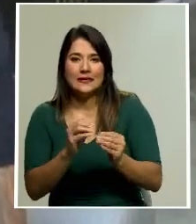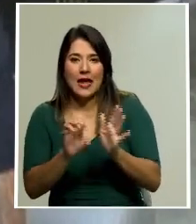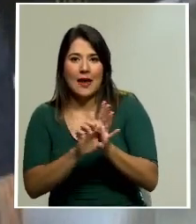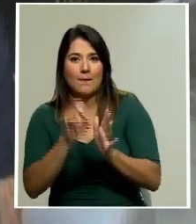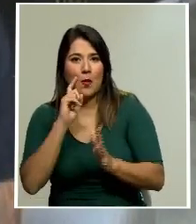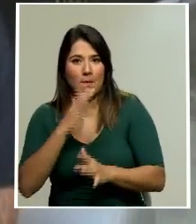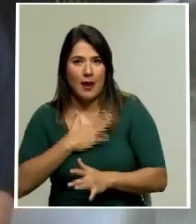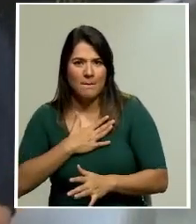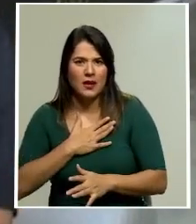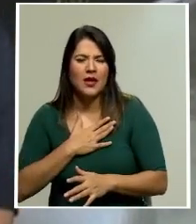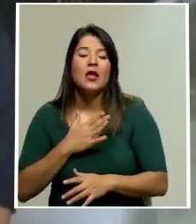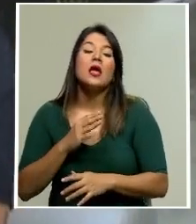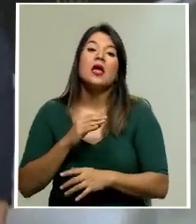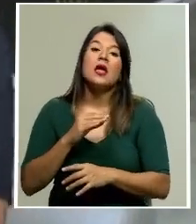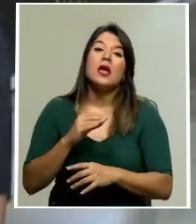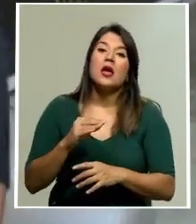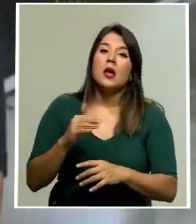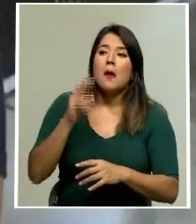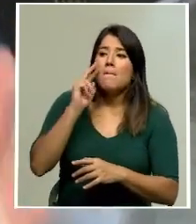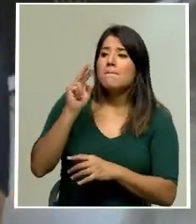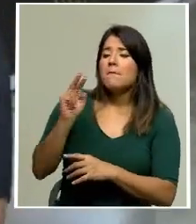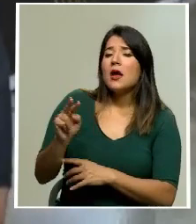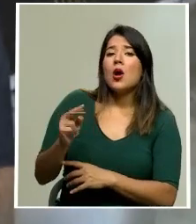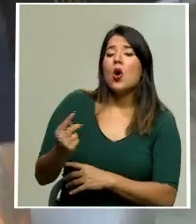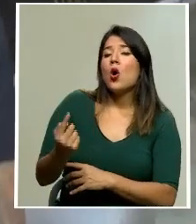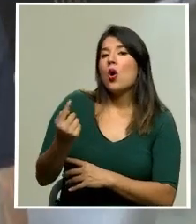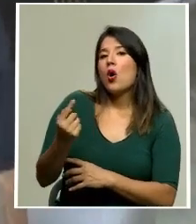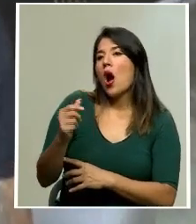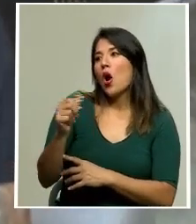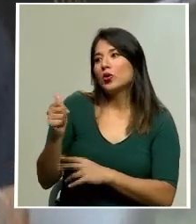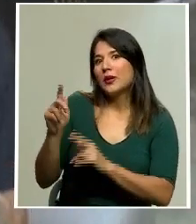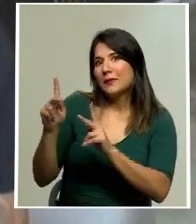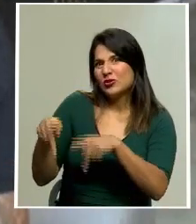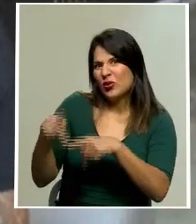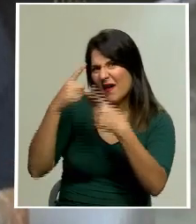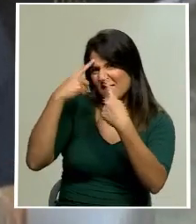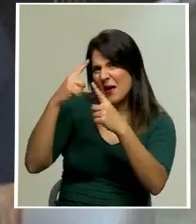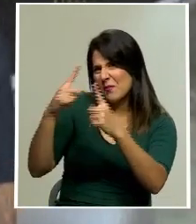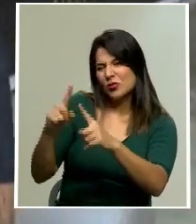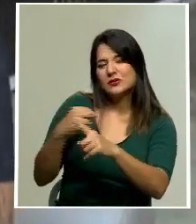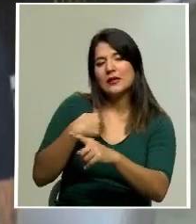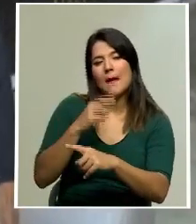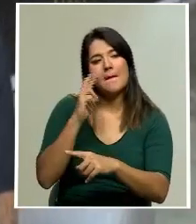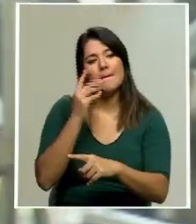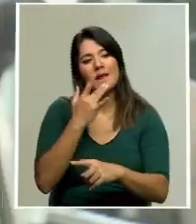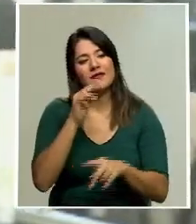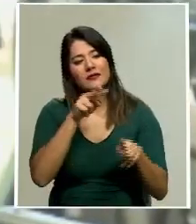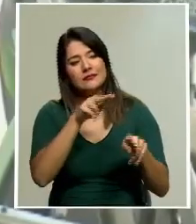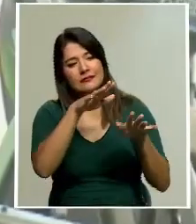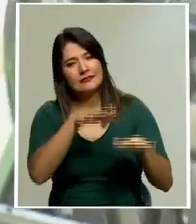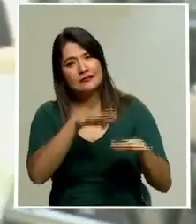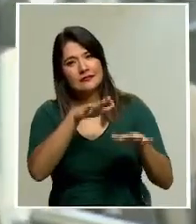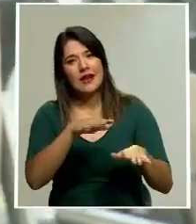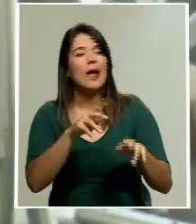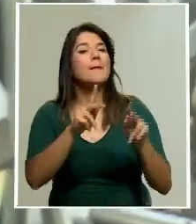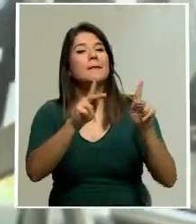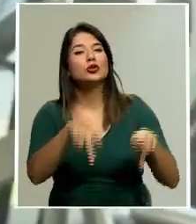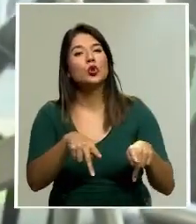ver a alguien, que a un ídolo o algo así. Creo que las personas siempre tienen algo detrás y siempre me